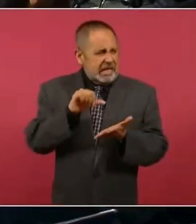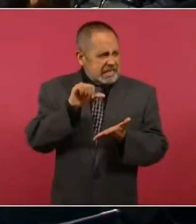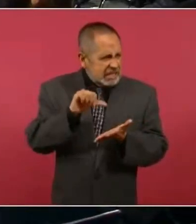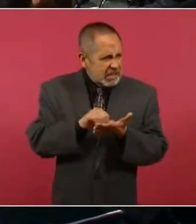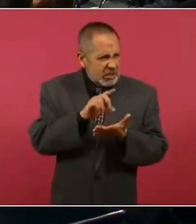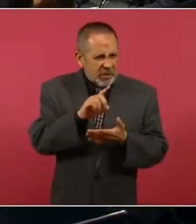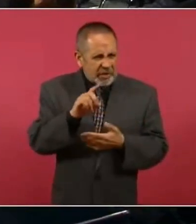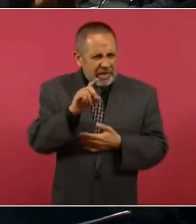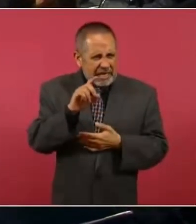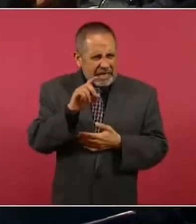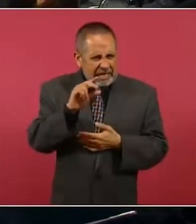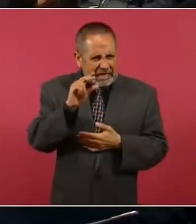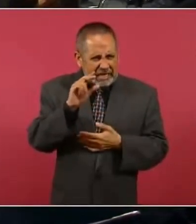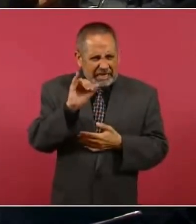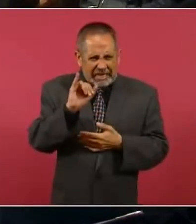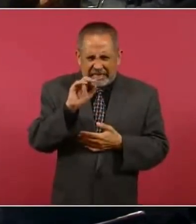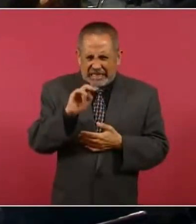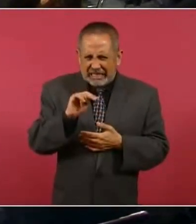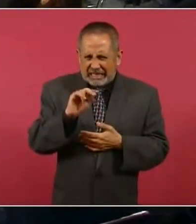Inteligencia.